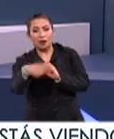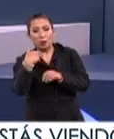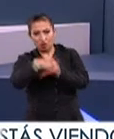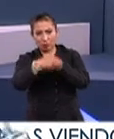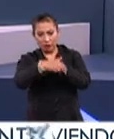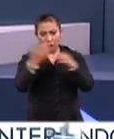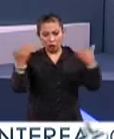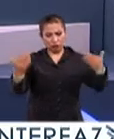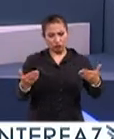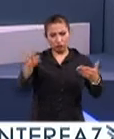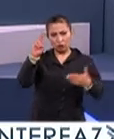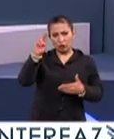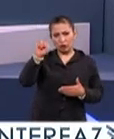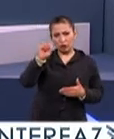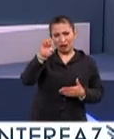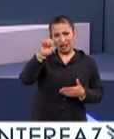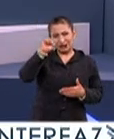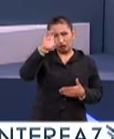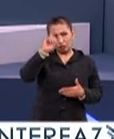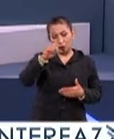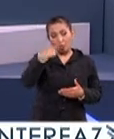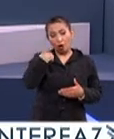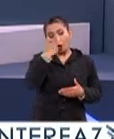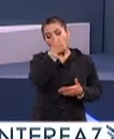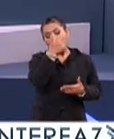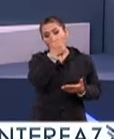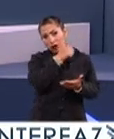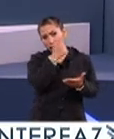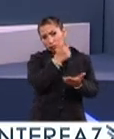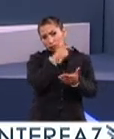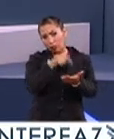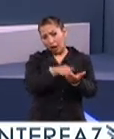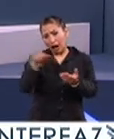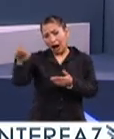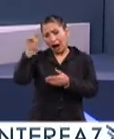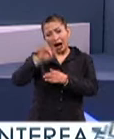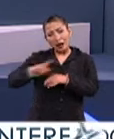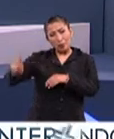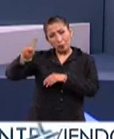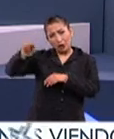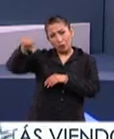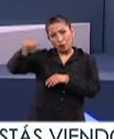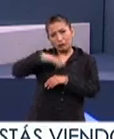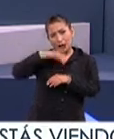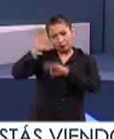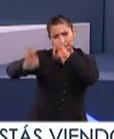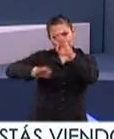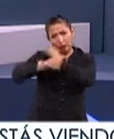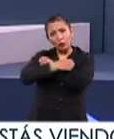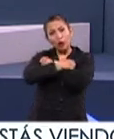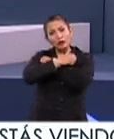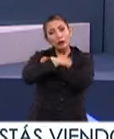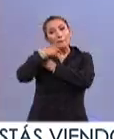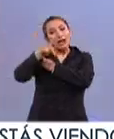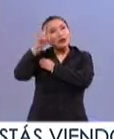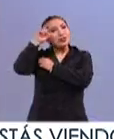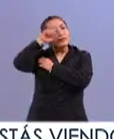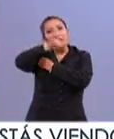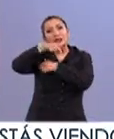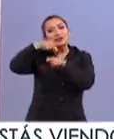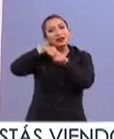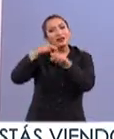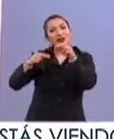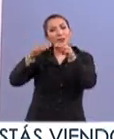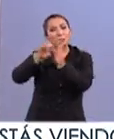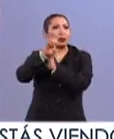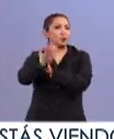por ejemplo, de la UNESCO, aunque las zonas rurales tienen una amplia cobertura en educación básica, es difícil mantener estos niveles cuando se